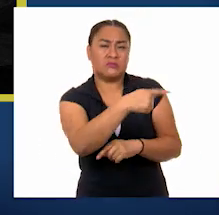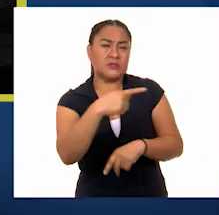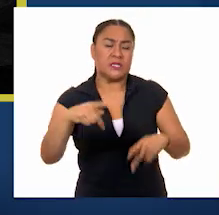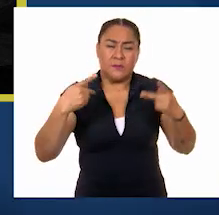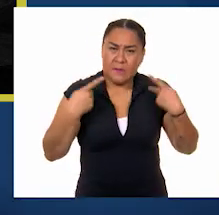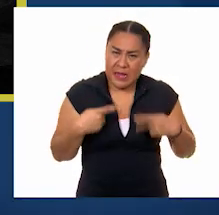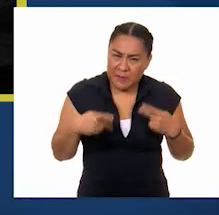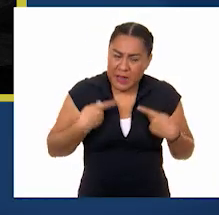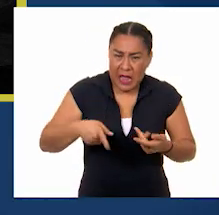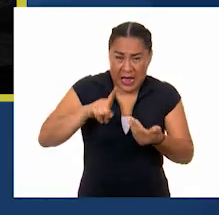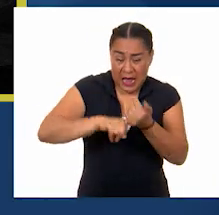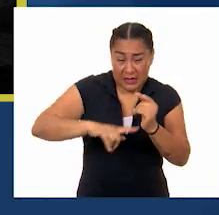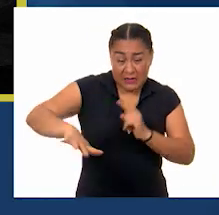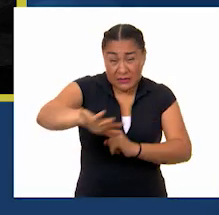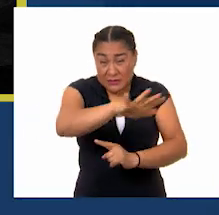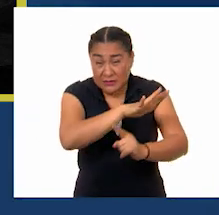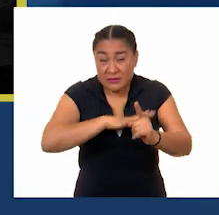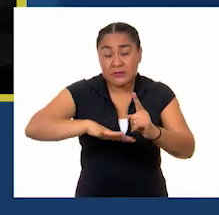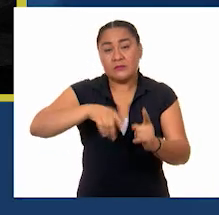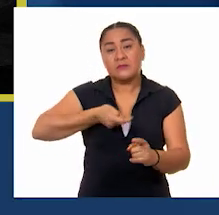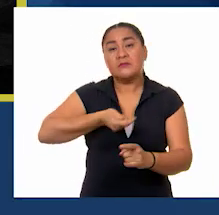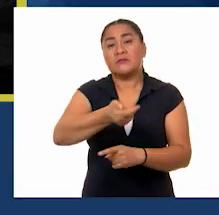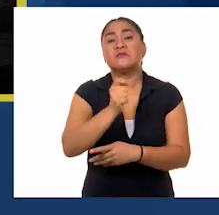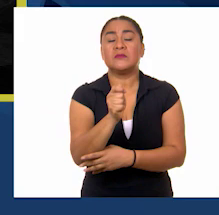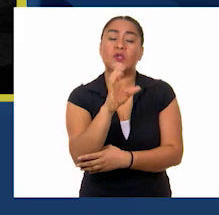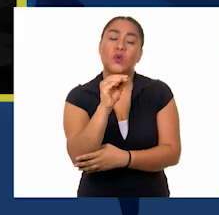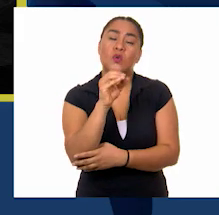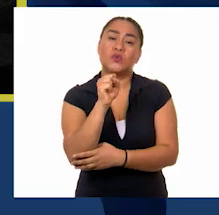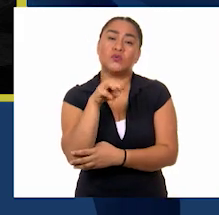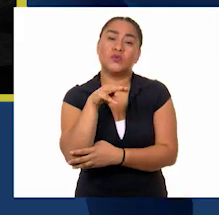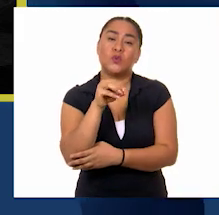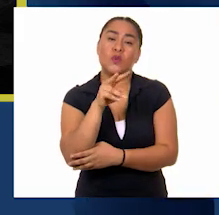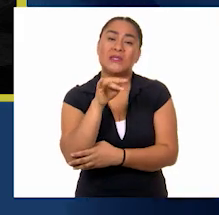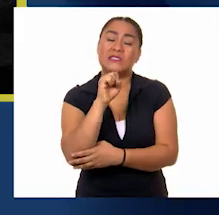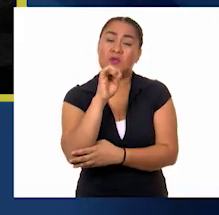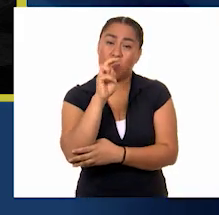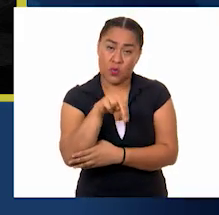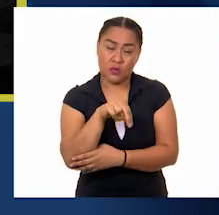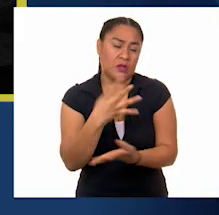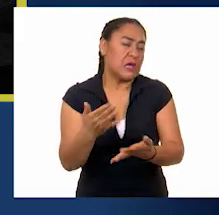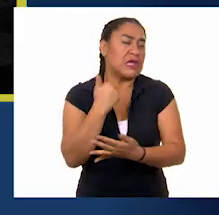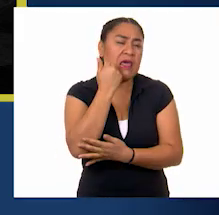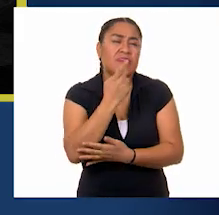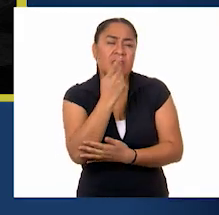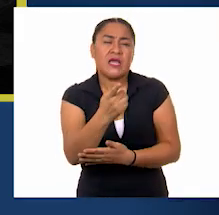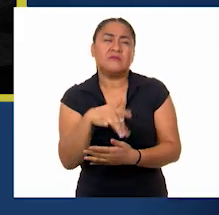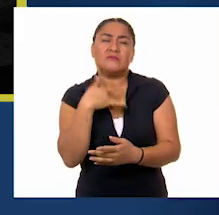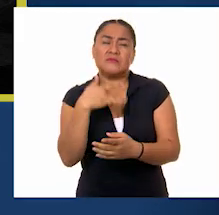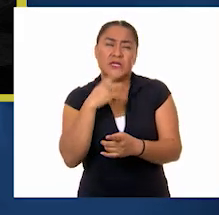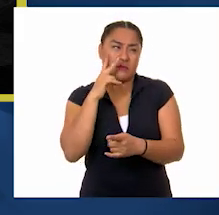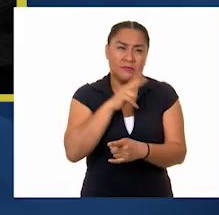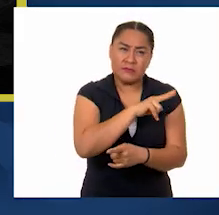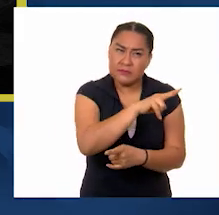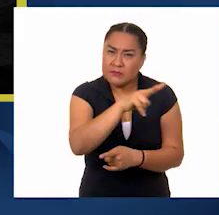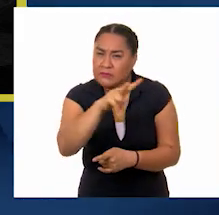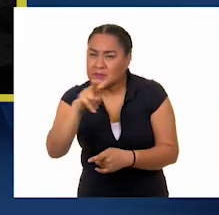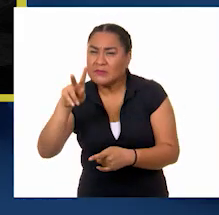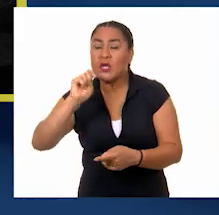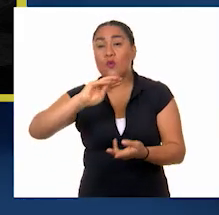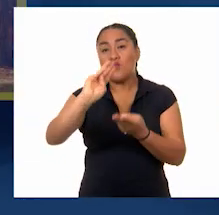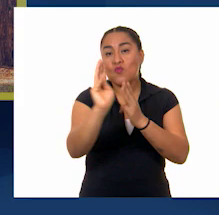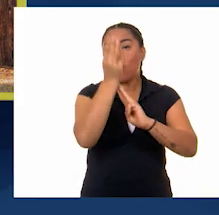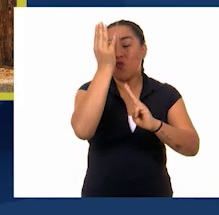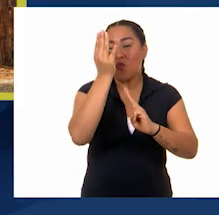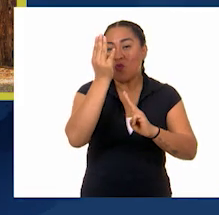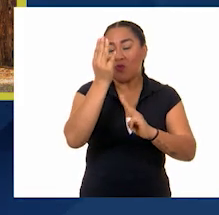de su papel en ese cosmos, es conocida como cosmovisión, es decir, visión del cosmos o del mundo.